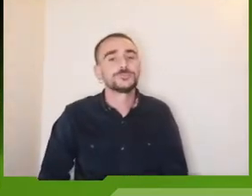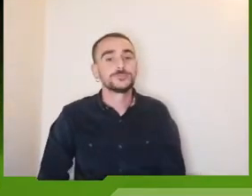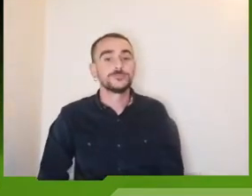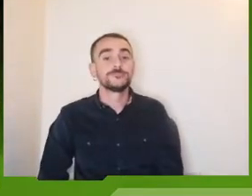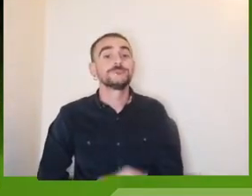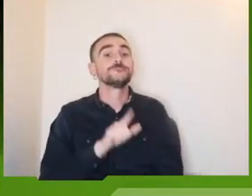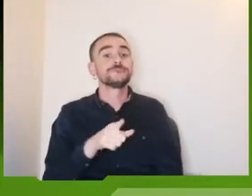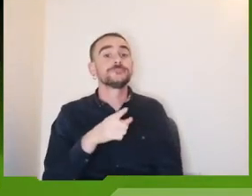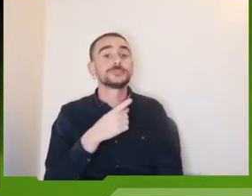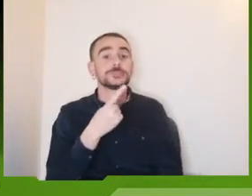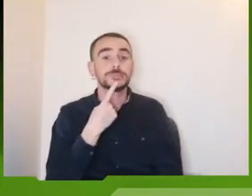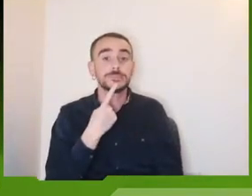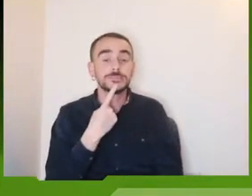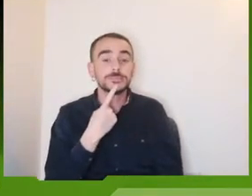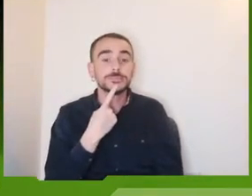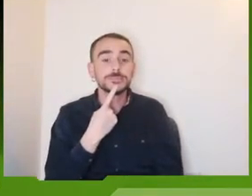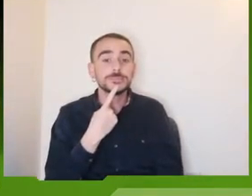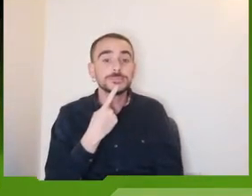Solano Ballester.